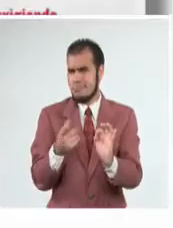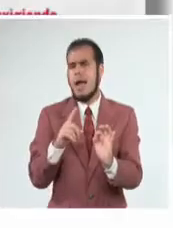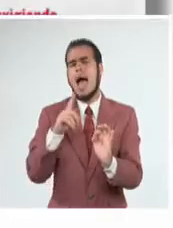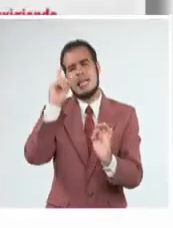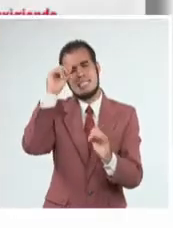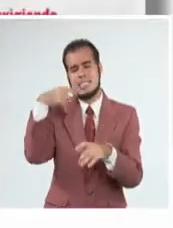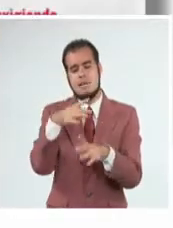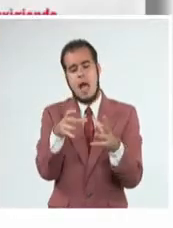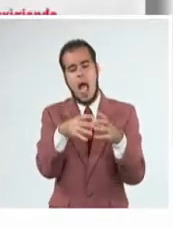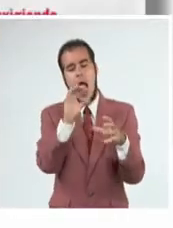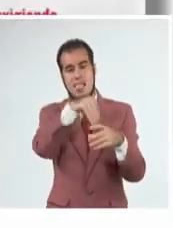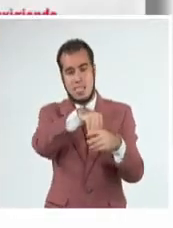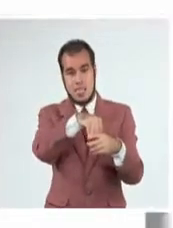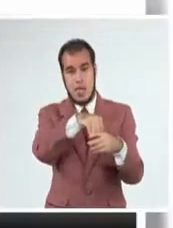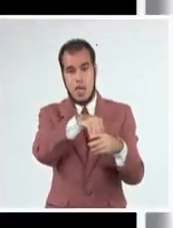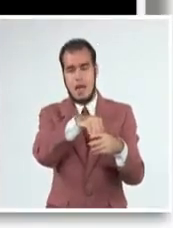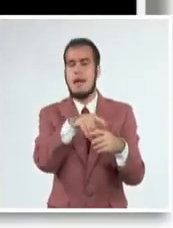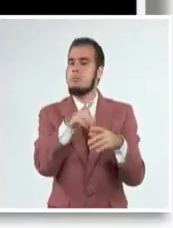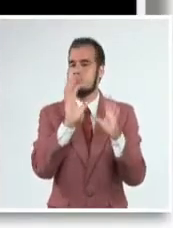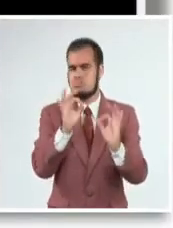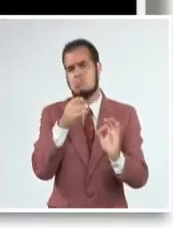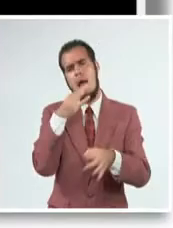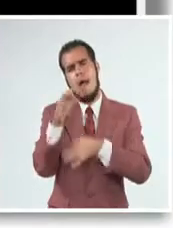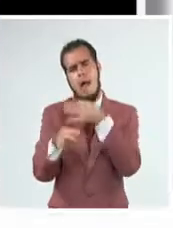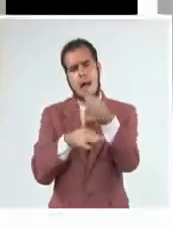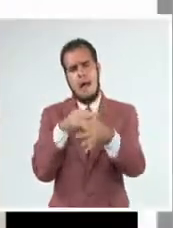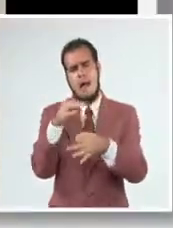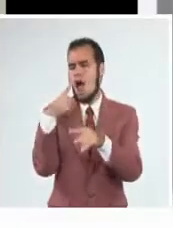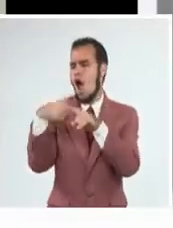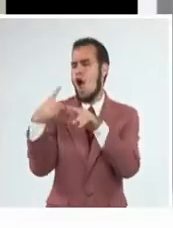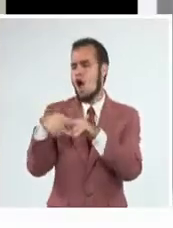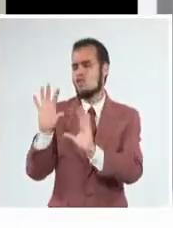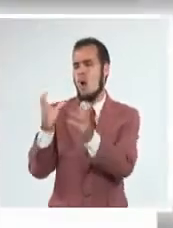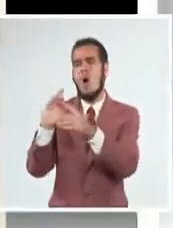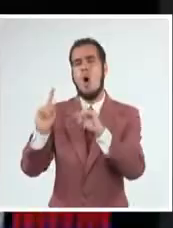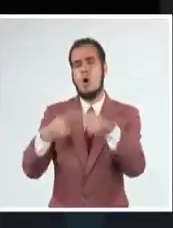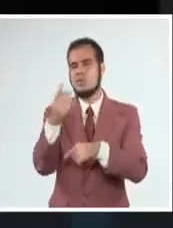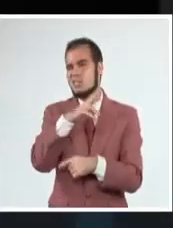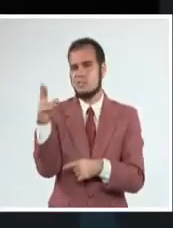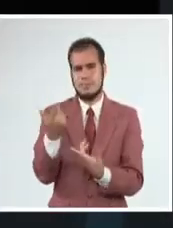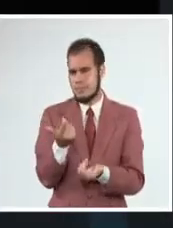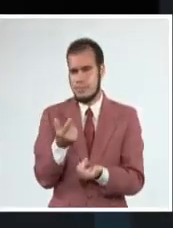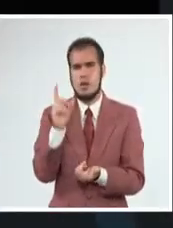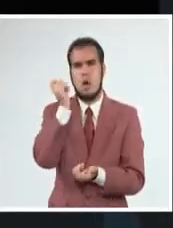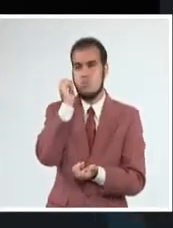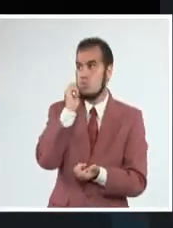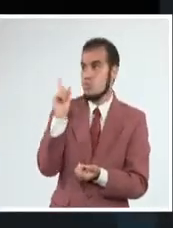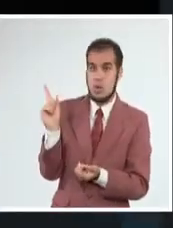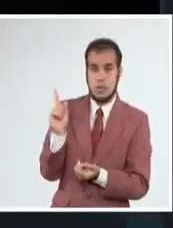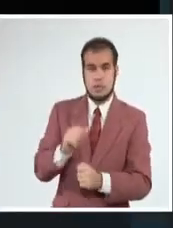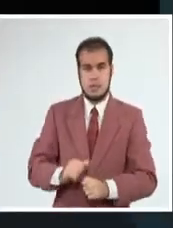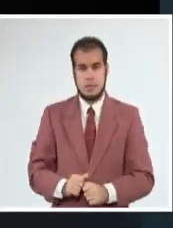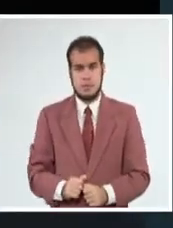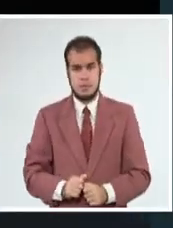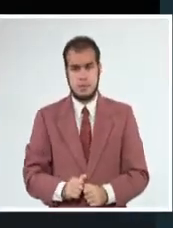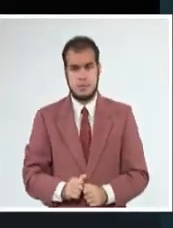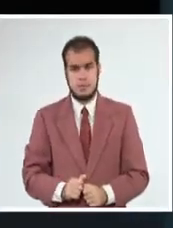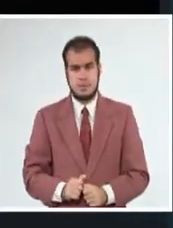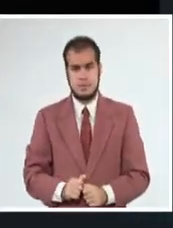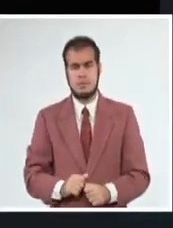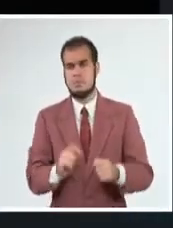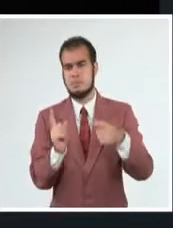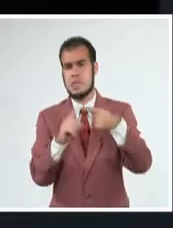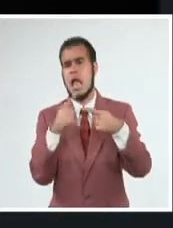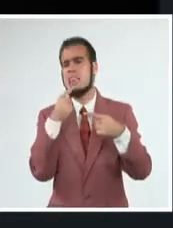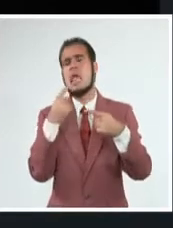local centró el discurso de elementos contrarrevolucionarios como Yamila Betancourt García, alias la hija de